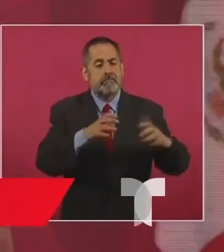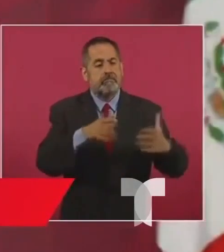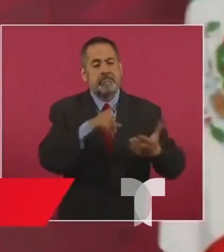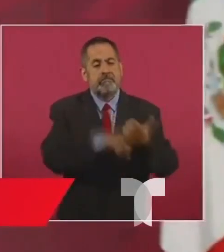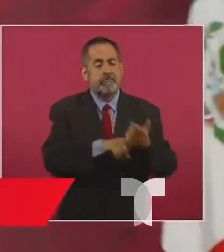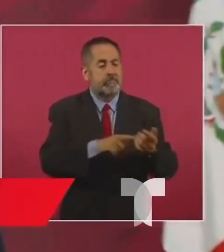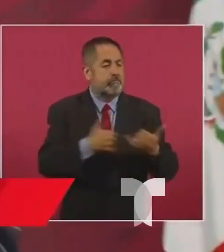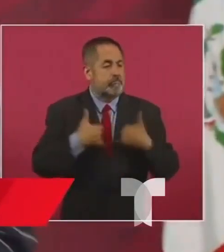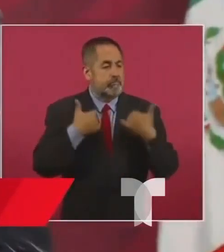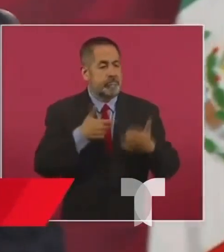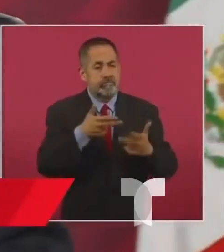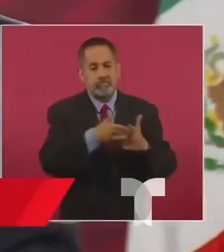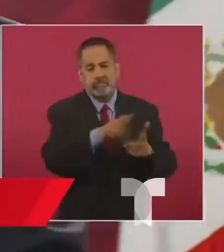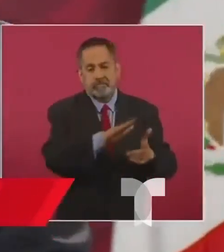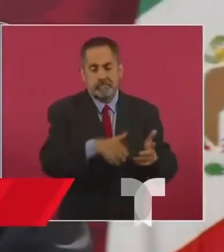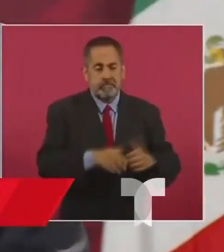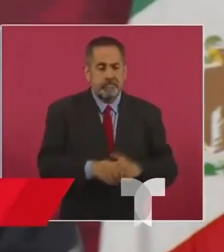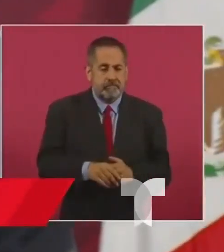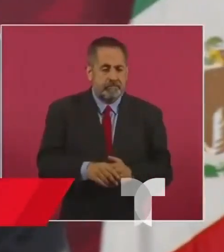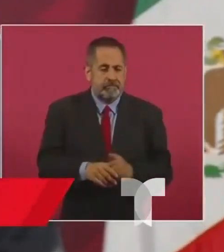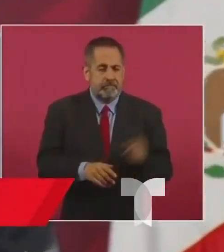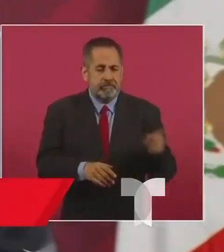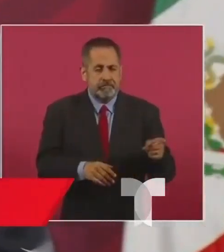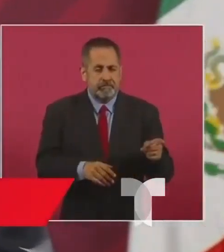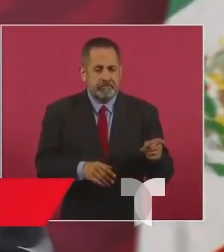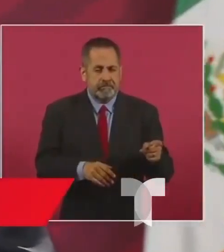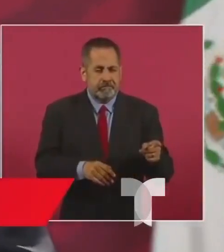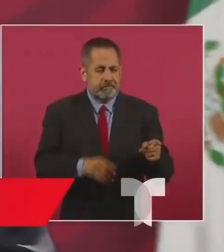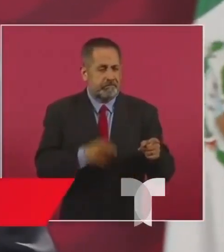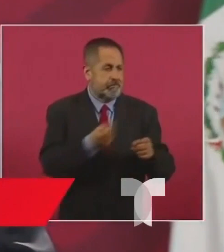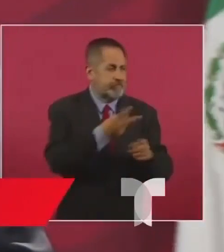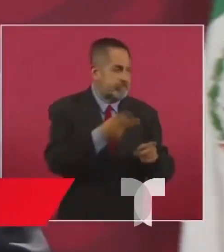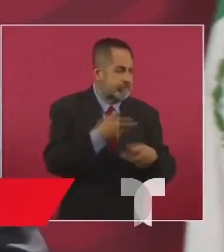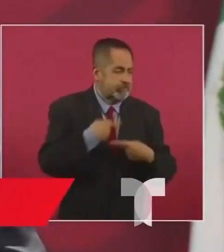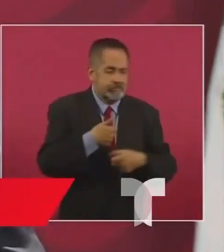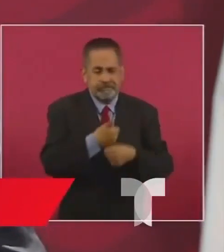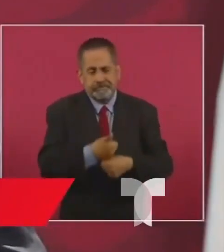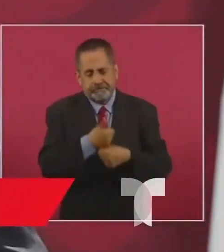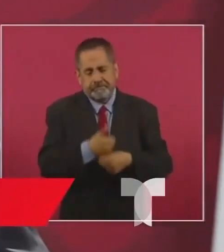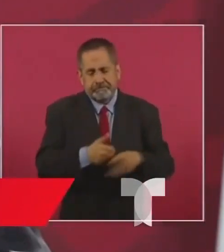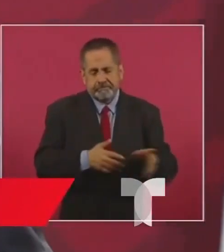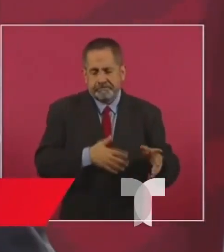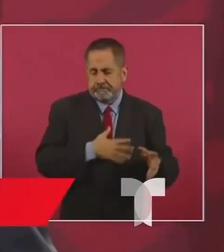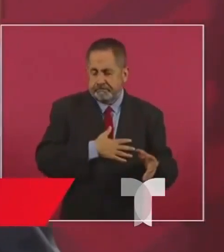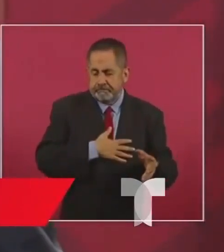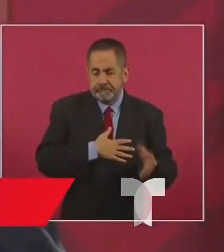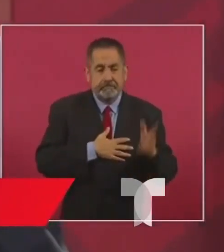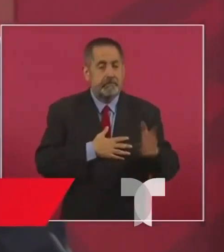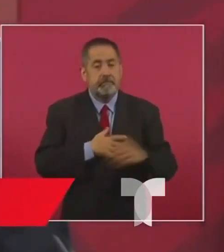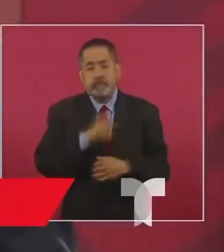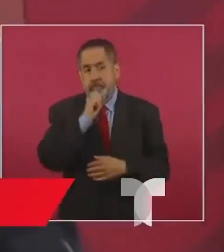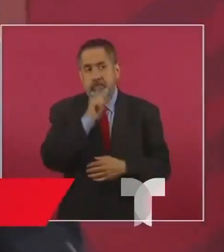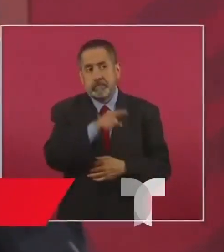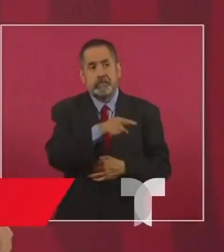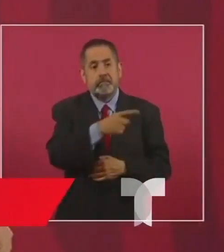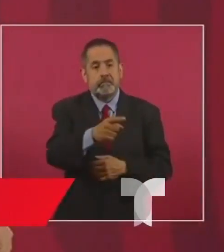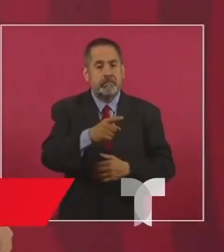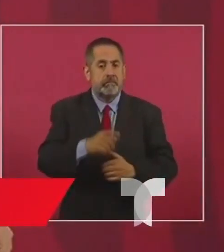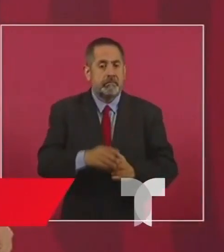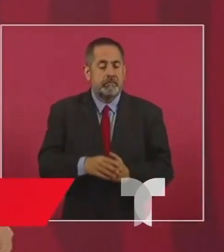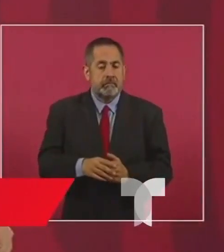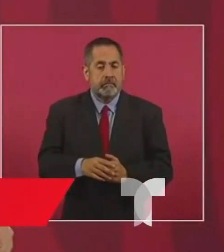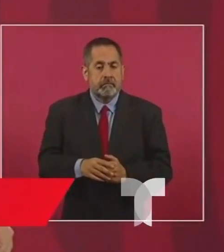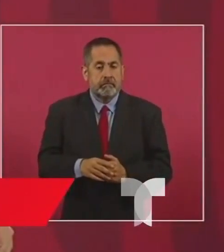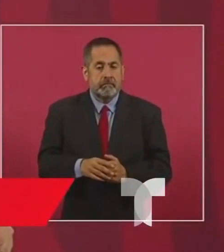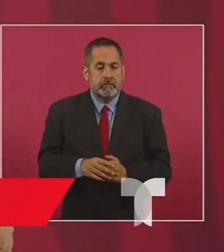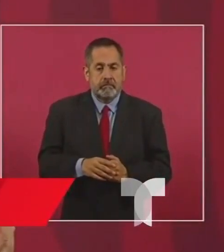de los jóvenes, de las víctimas, y también